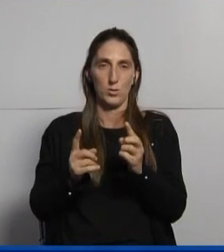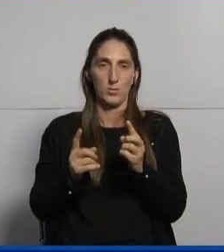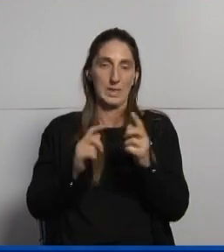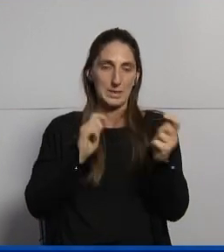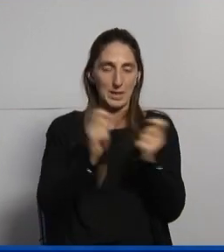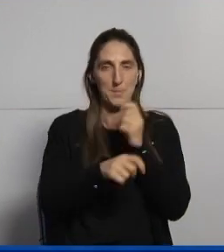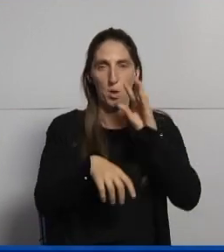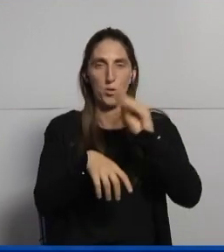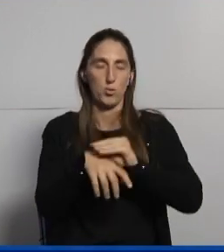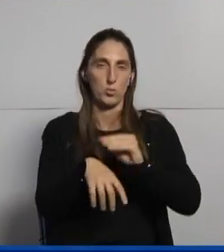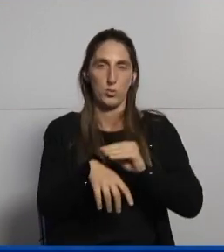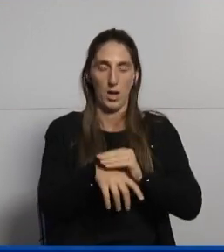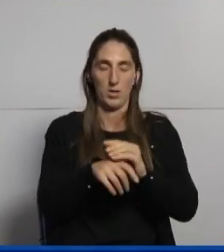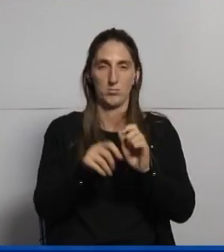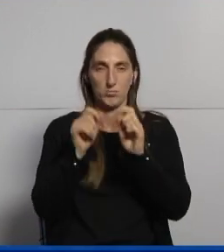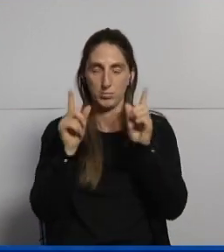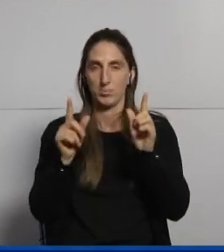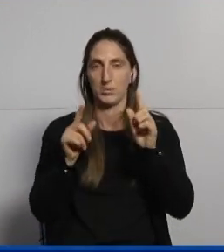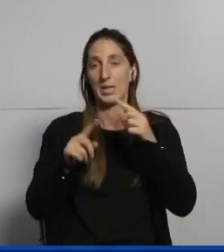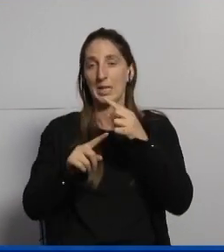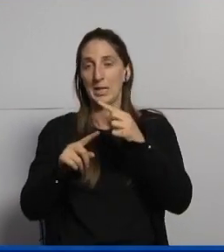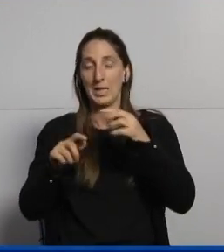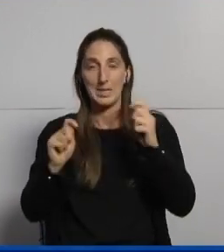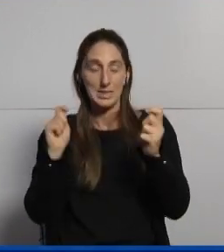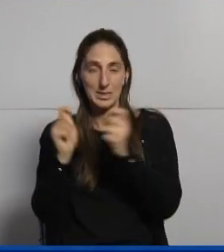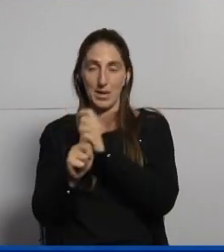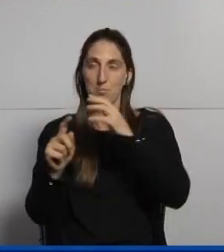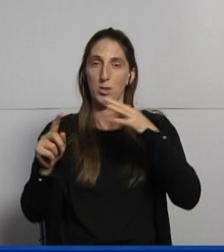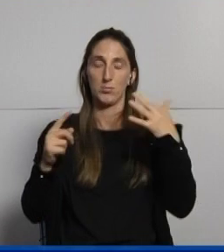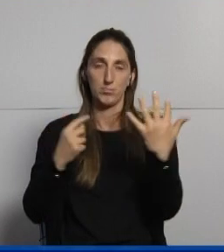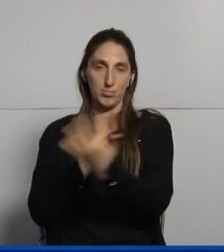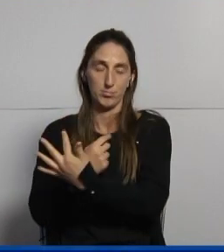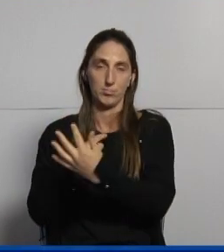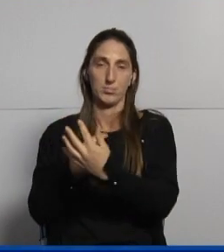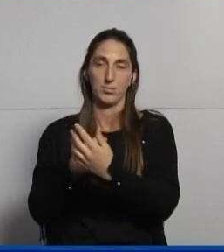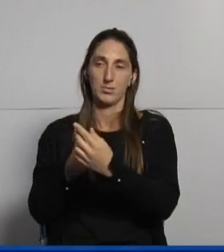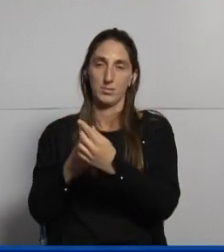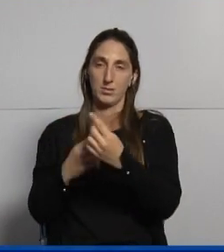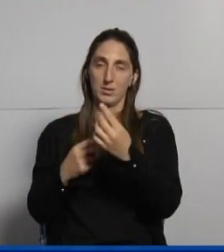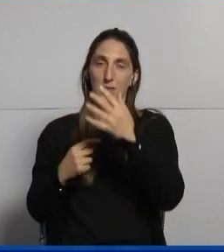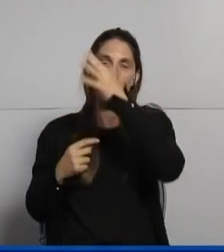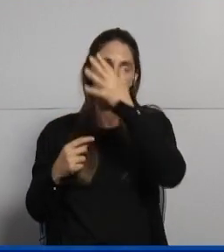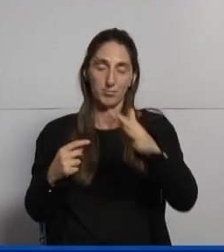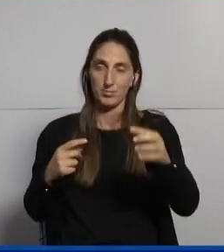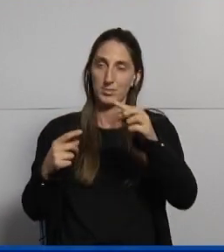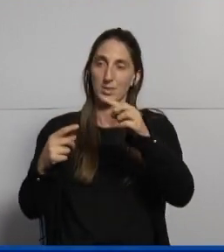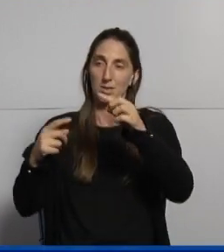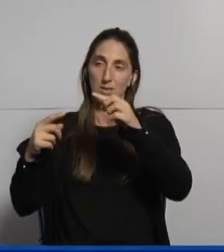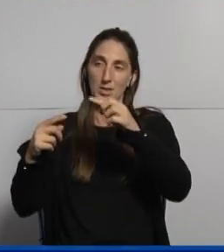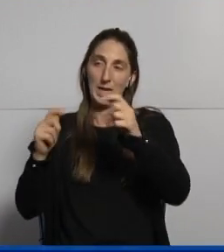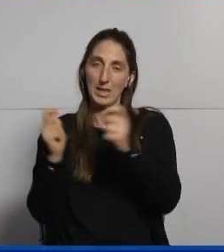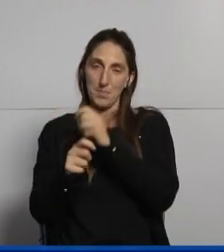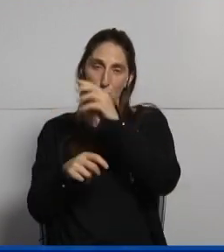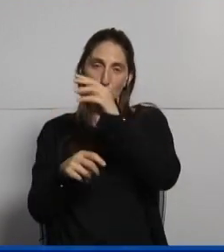cambio cultural, el cambio climático nos afecta en mayor o menor medida, estamos frente a cambios normativos que nos cambian a nosotros